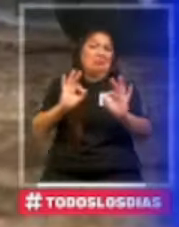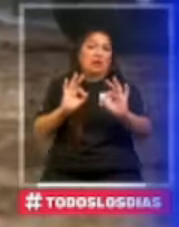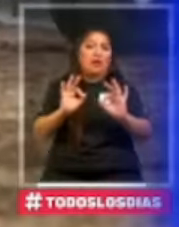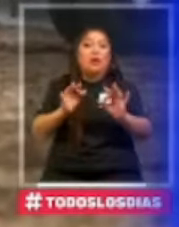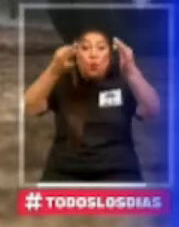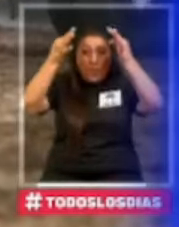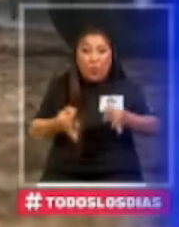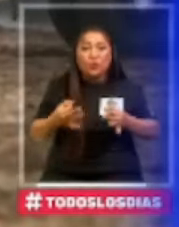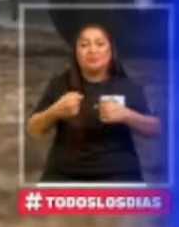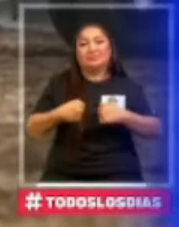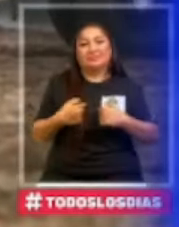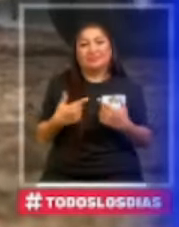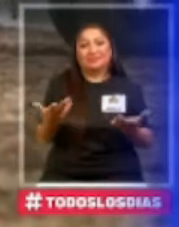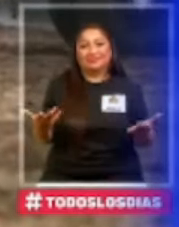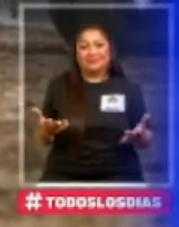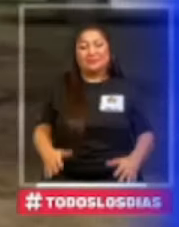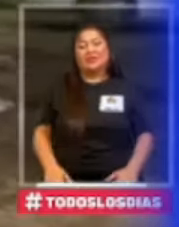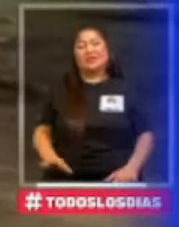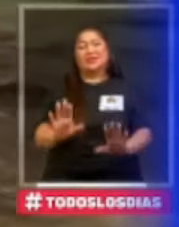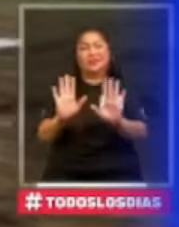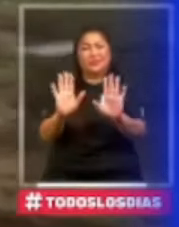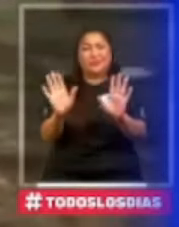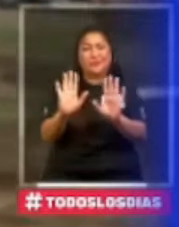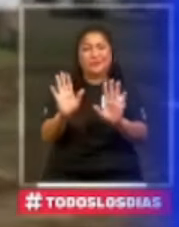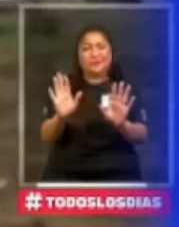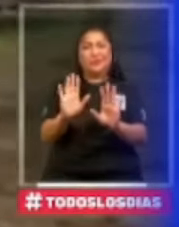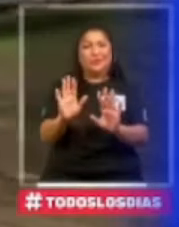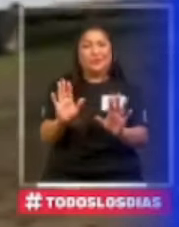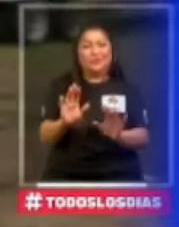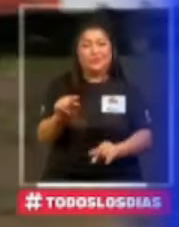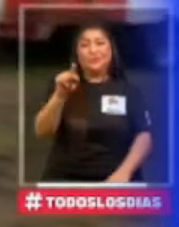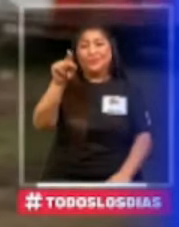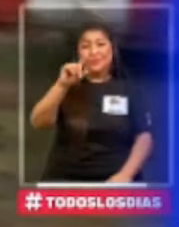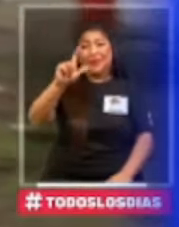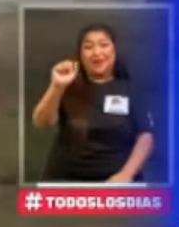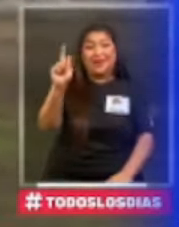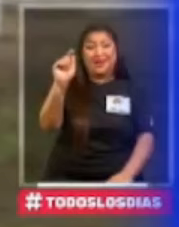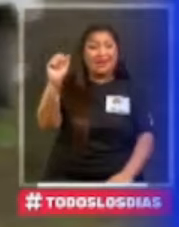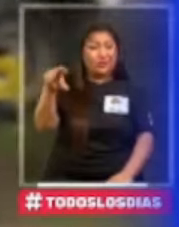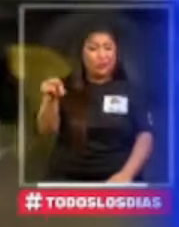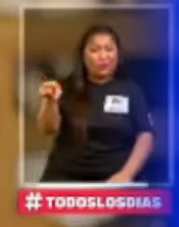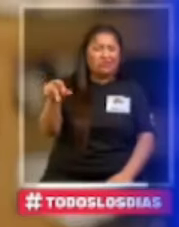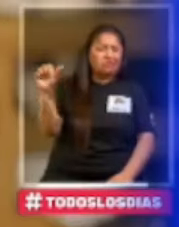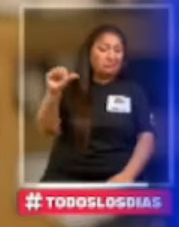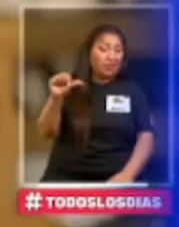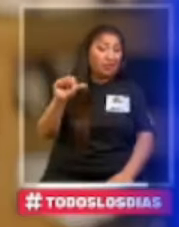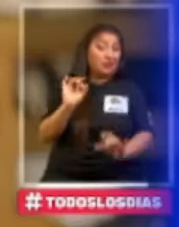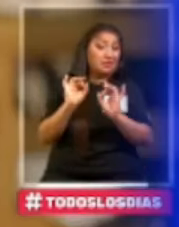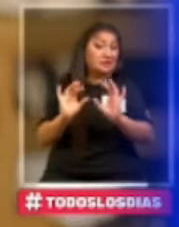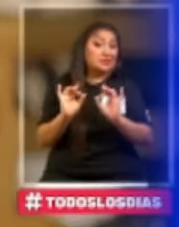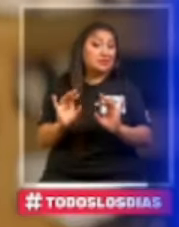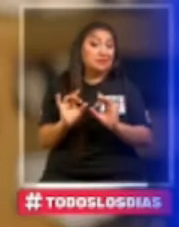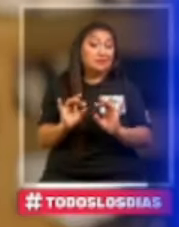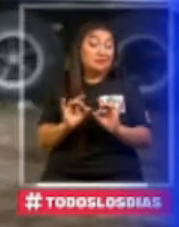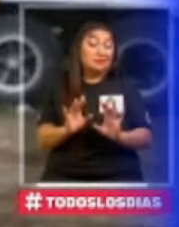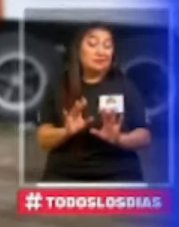pasó. Ay, no. Gastón, muy mal. Le dolió mucho.